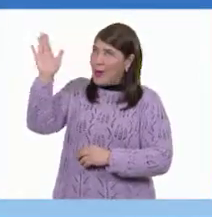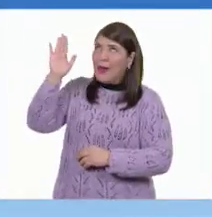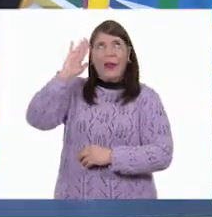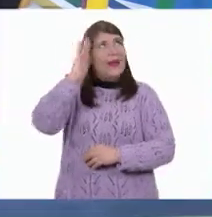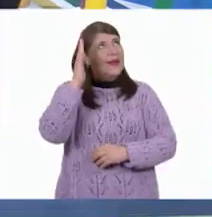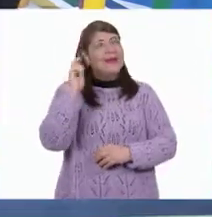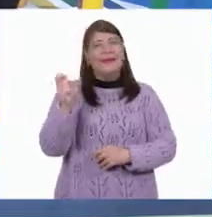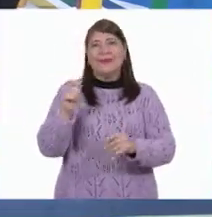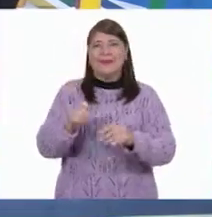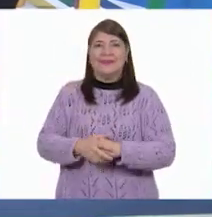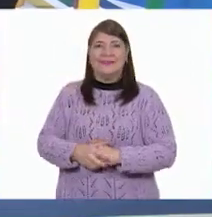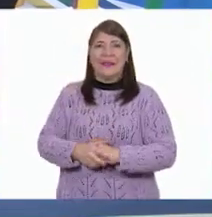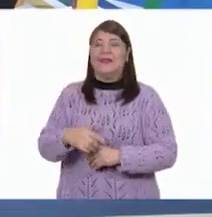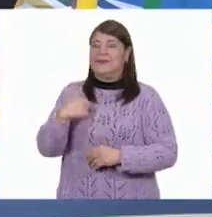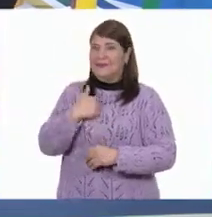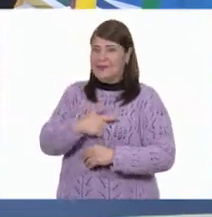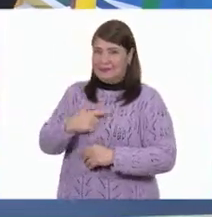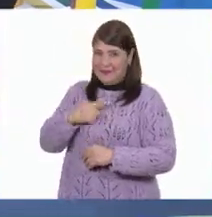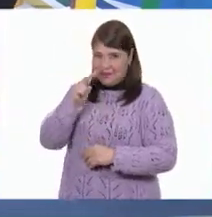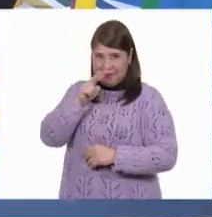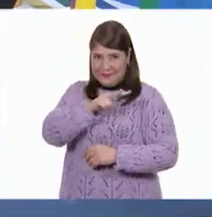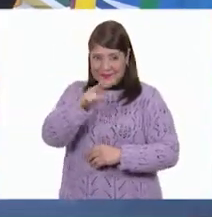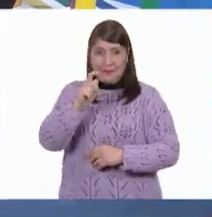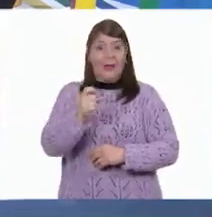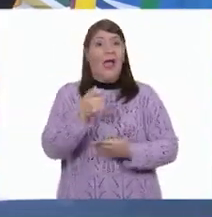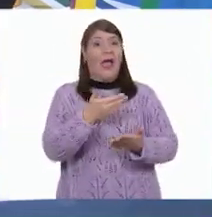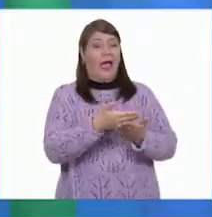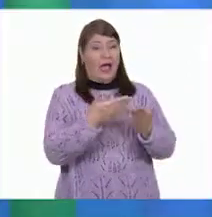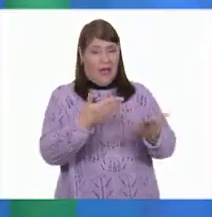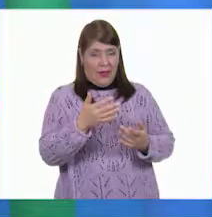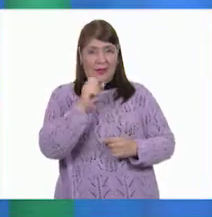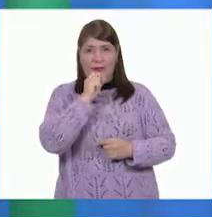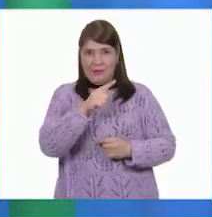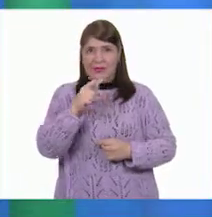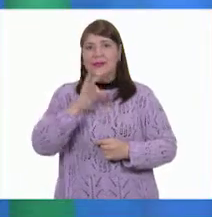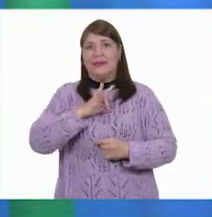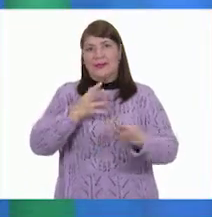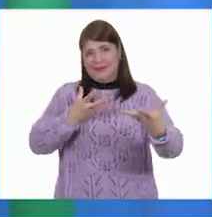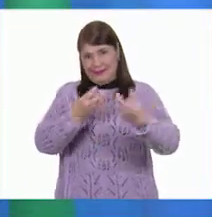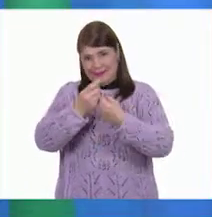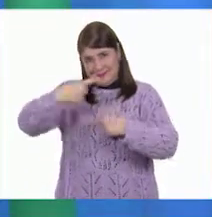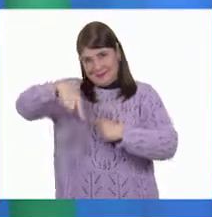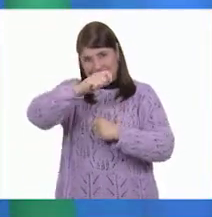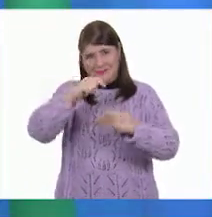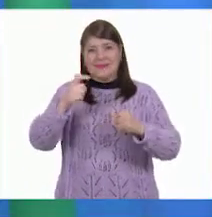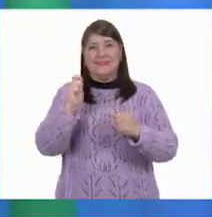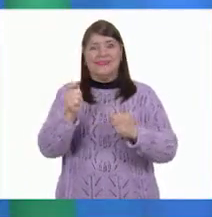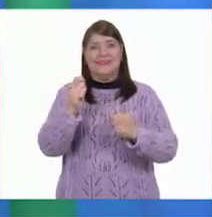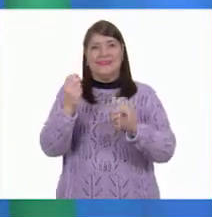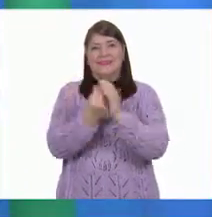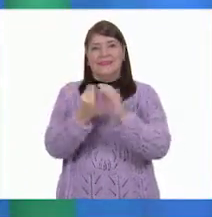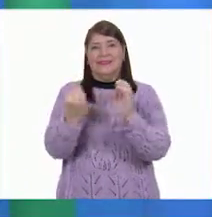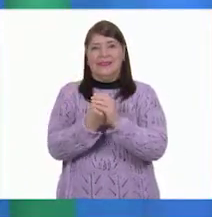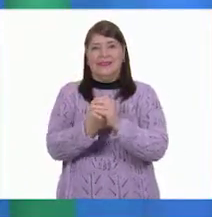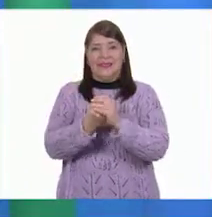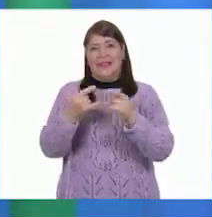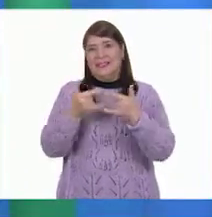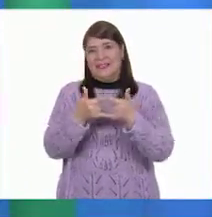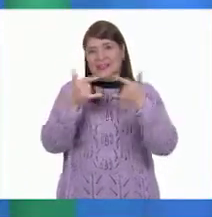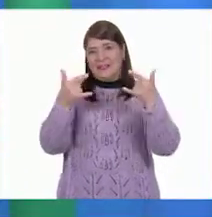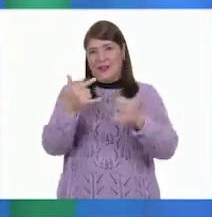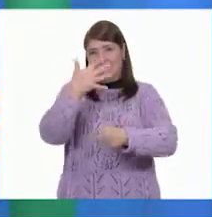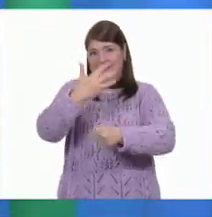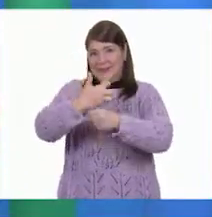Qué gusto me da verlos. Y ahora sí, tenemos el gusto también de estar con ustedes ahí en casita en esta clase de historia de quinto